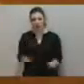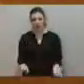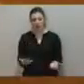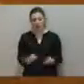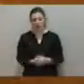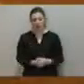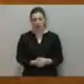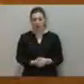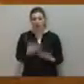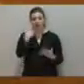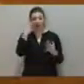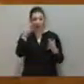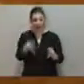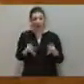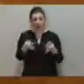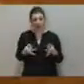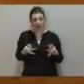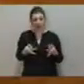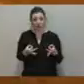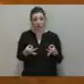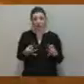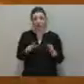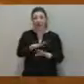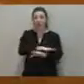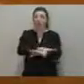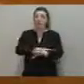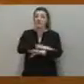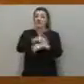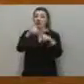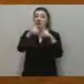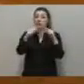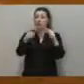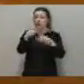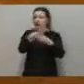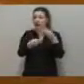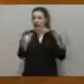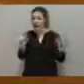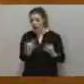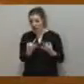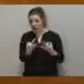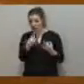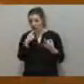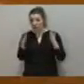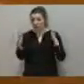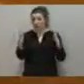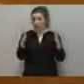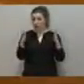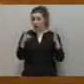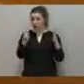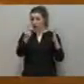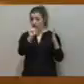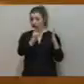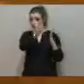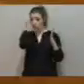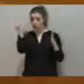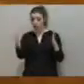Y realmente lo que hace la Administración asturiana es agotar este periodo de 2 años, ya que no